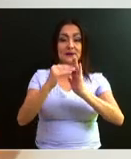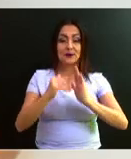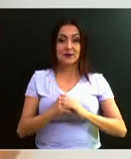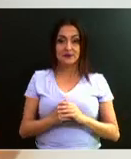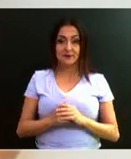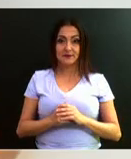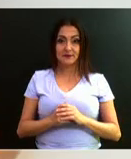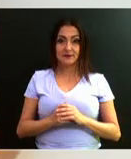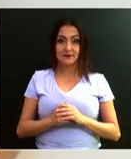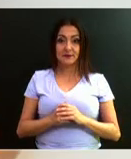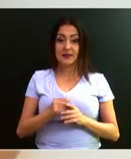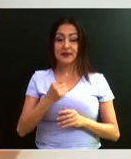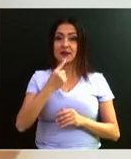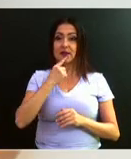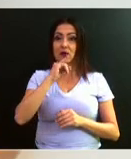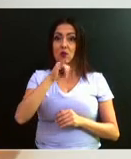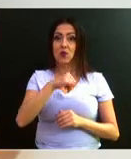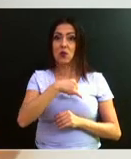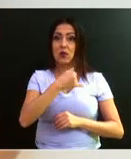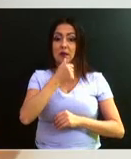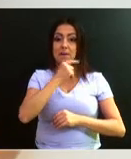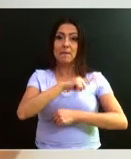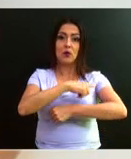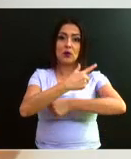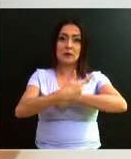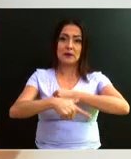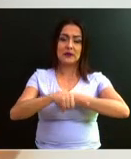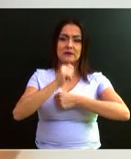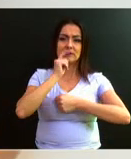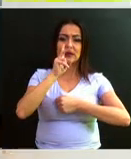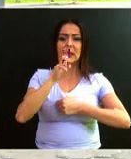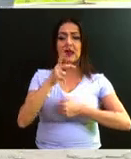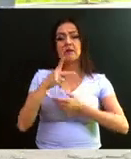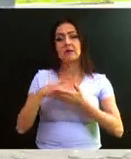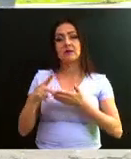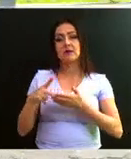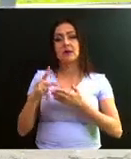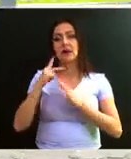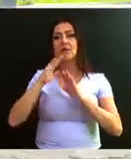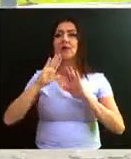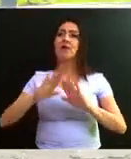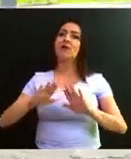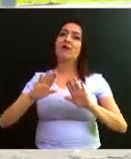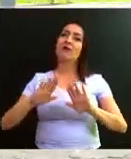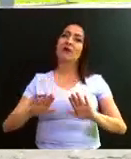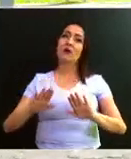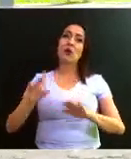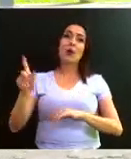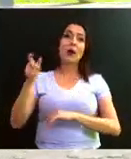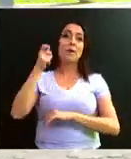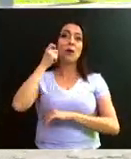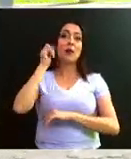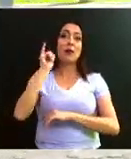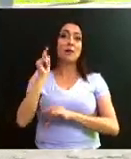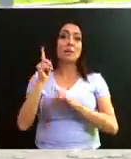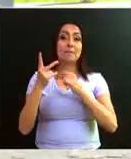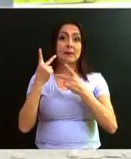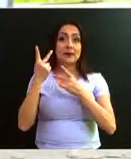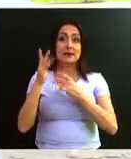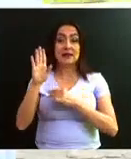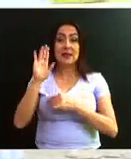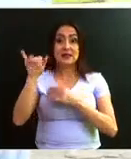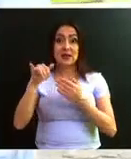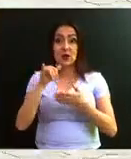colones. Él mencionó en la Junta de Protección Social que desea invertirlo en vivir a plenitud, mientras que una dama, también vecina de San